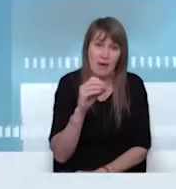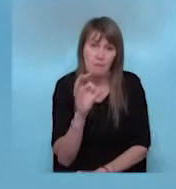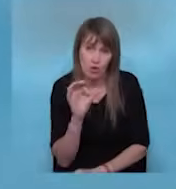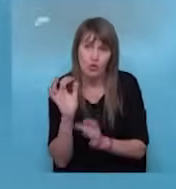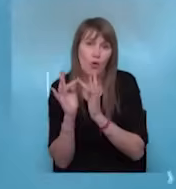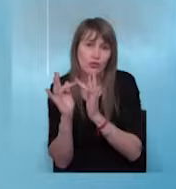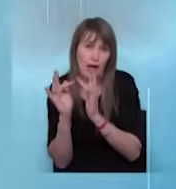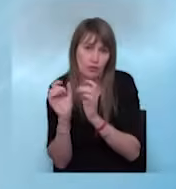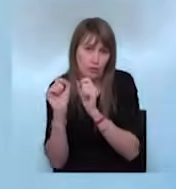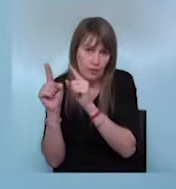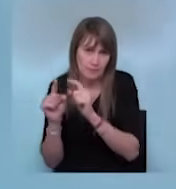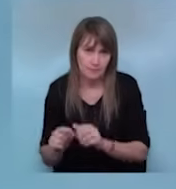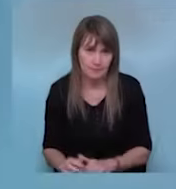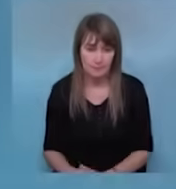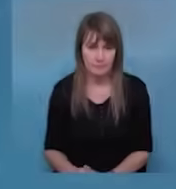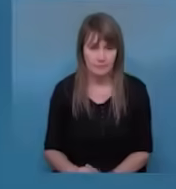con esta.